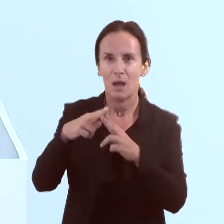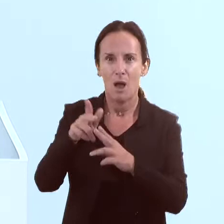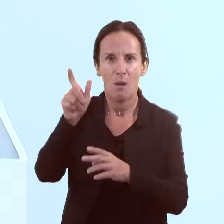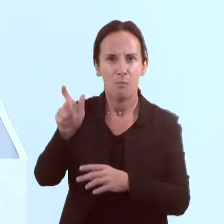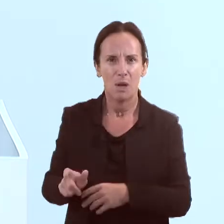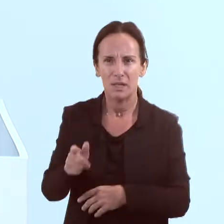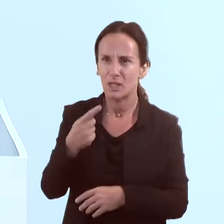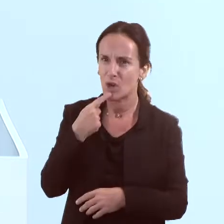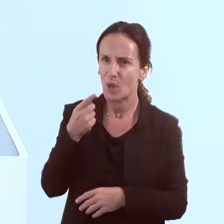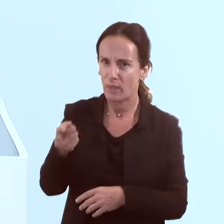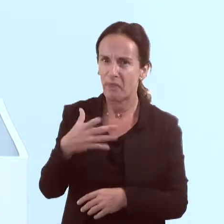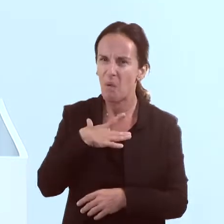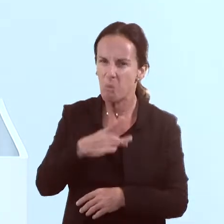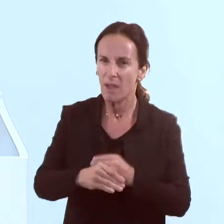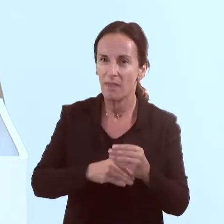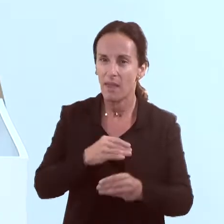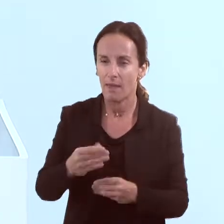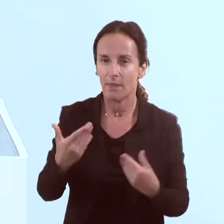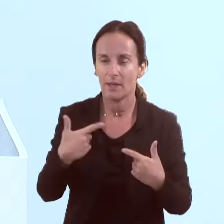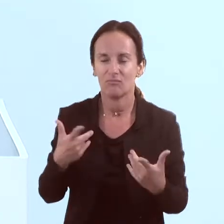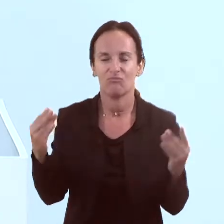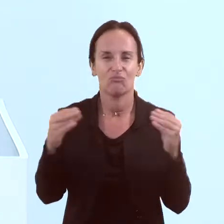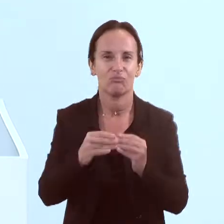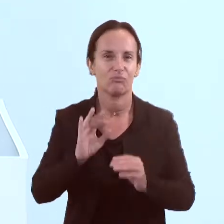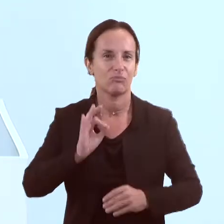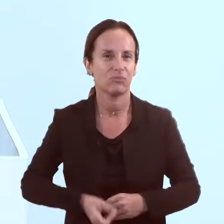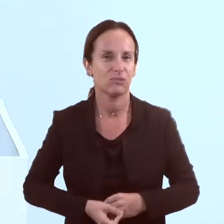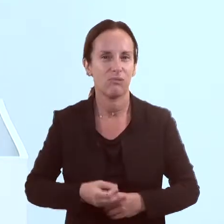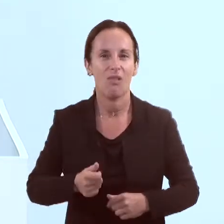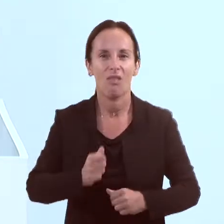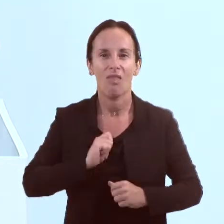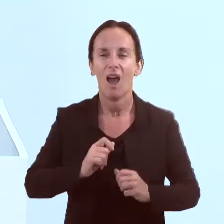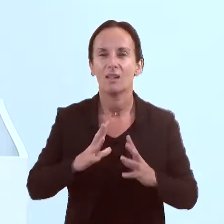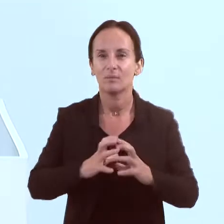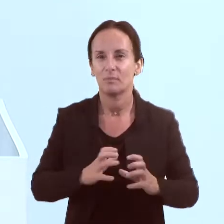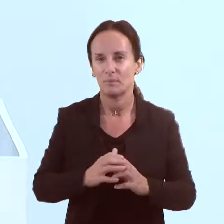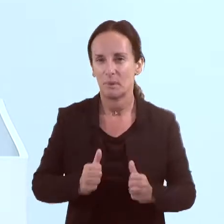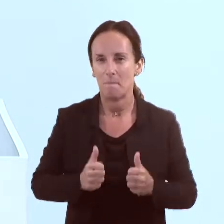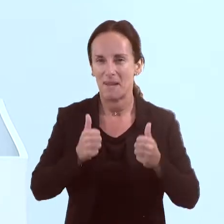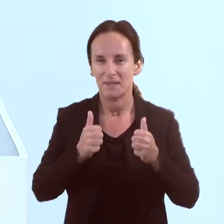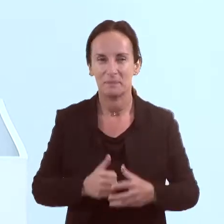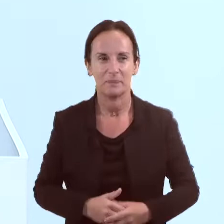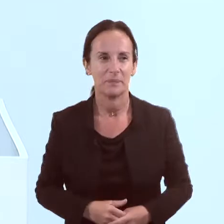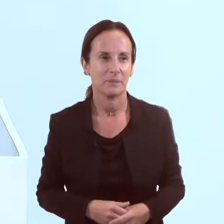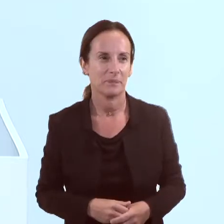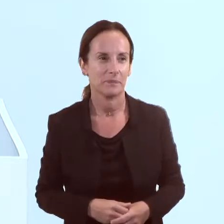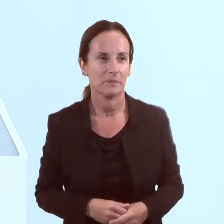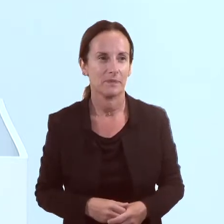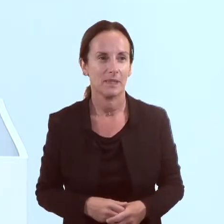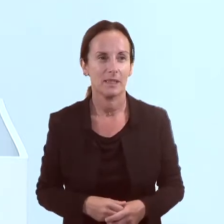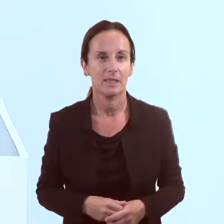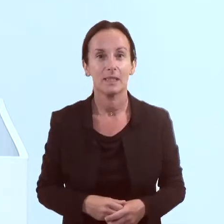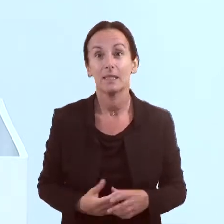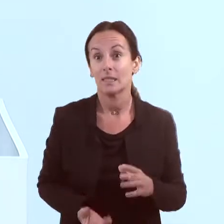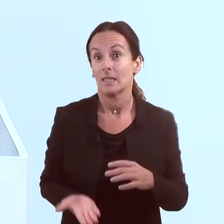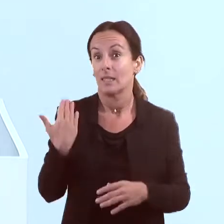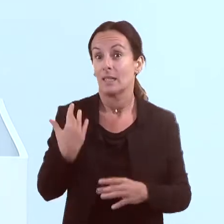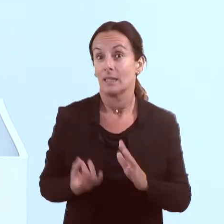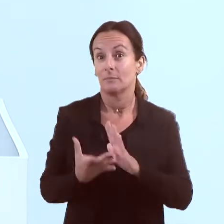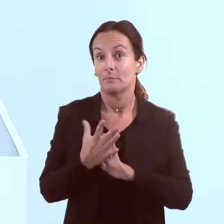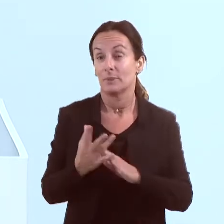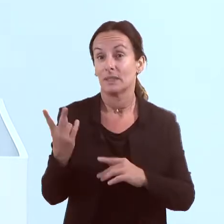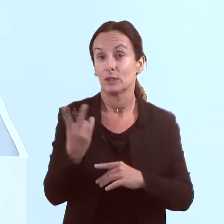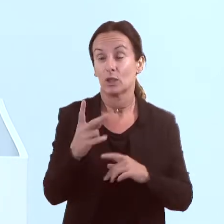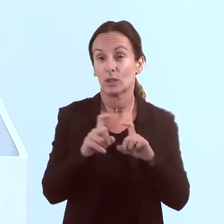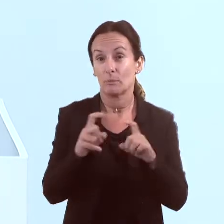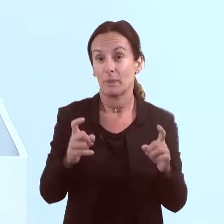lo mismo que nosotros. Desde que formamos la alianza, que formamos Hogar Sí y Provivienda, además decidimos trabajar